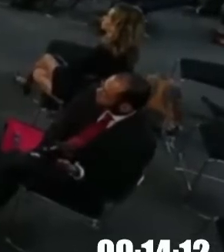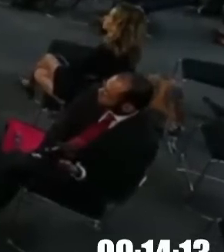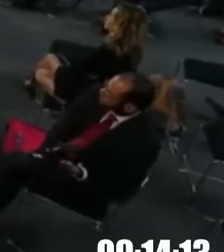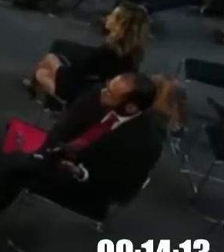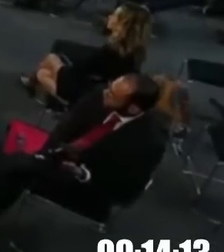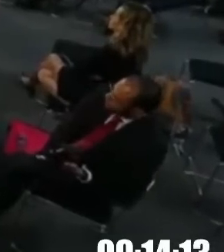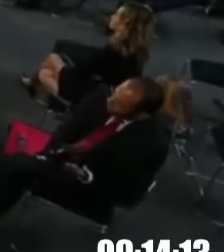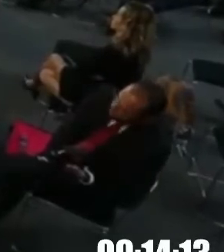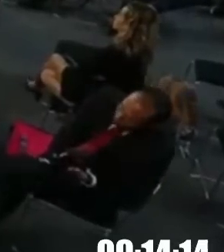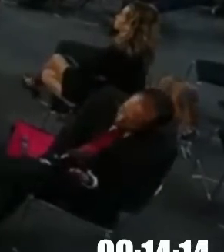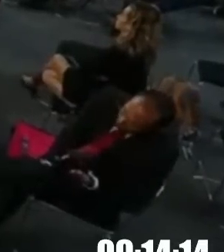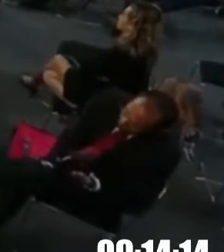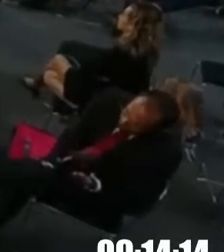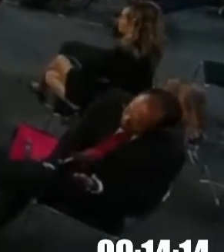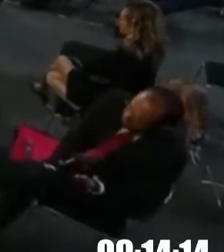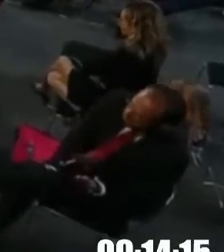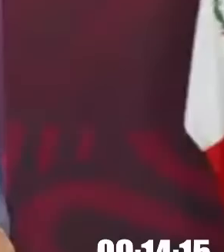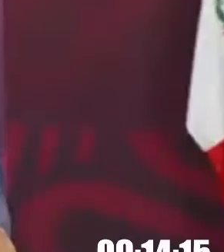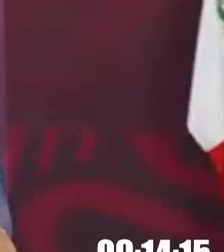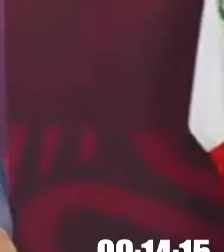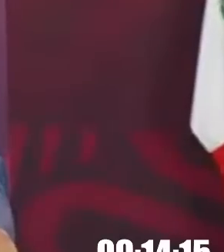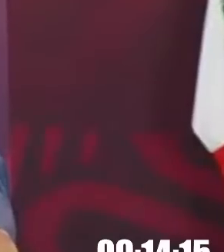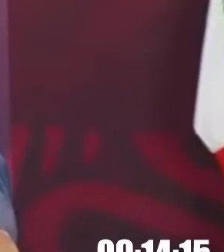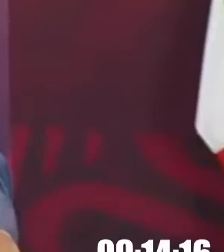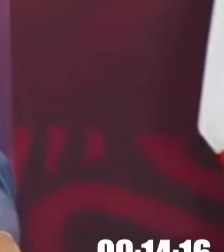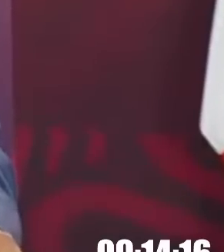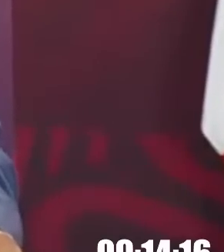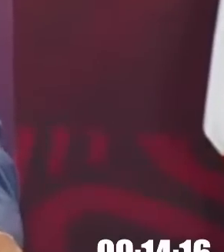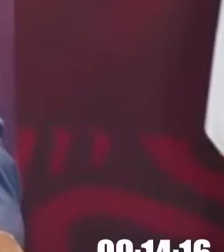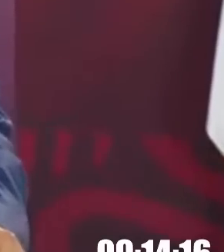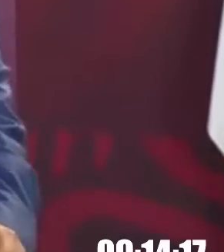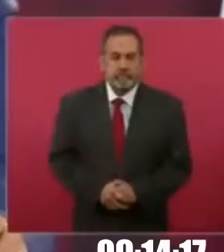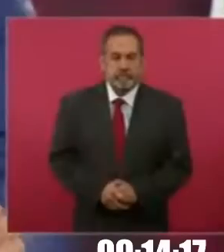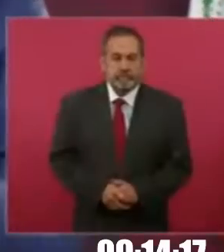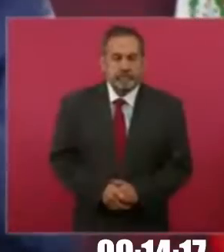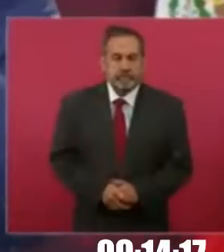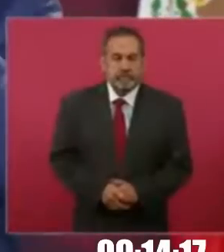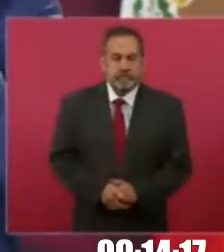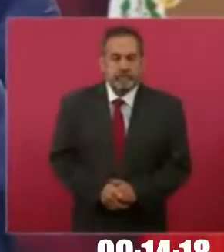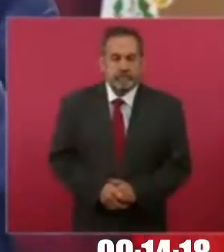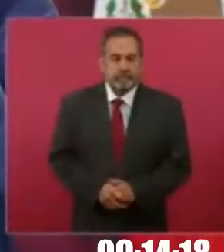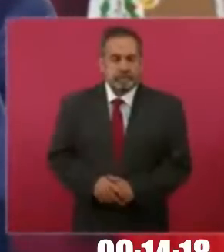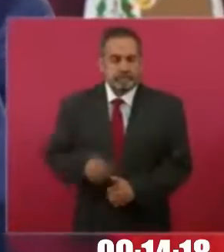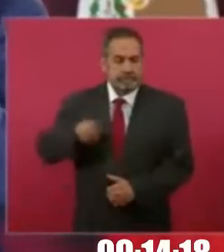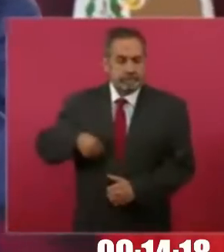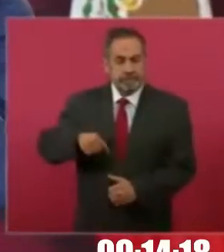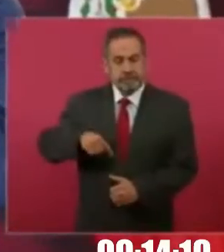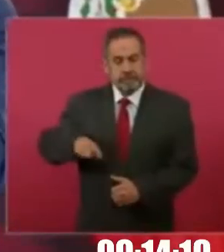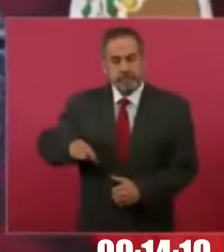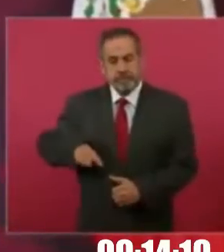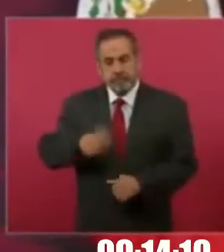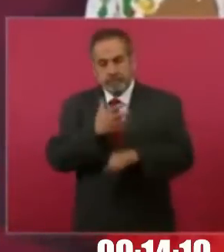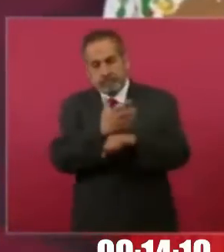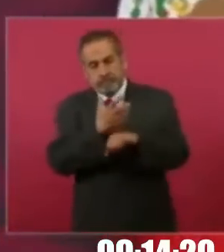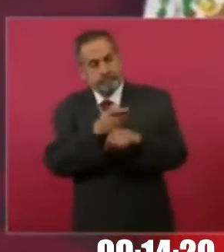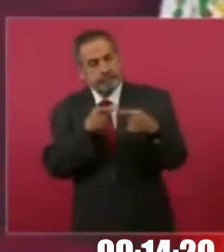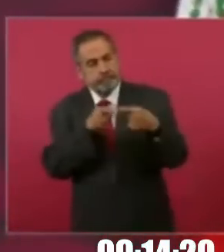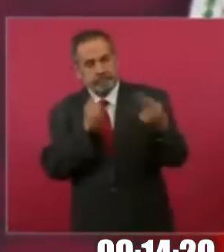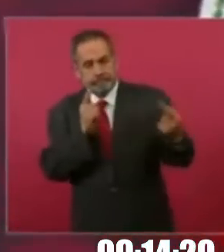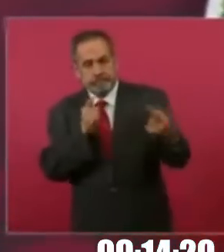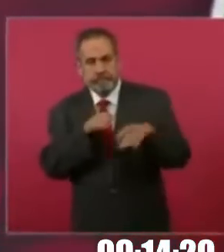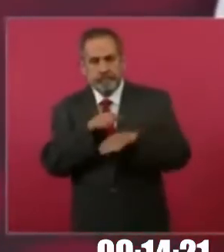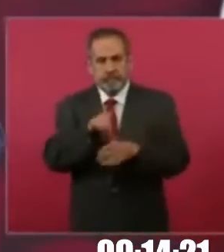blanco tenemos una pequeña discrepancia con el gobierno de Estados Unidos